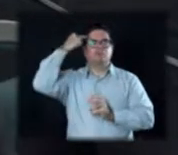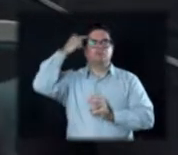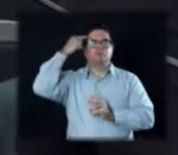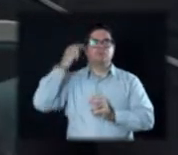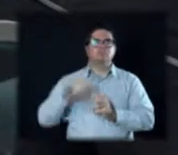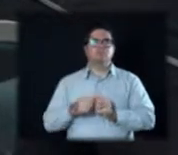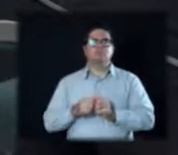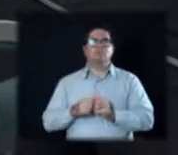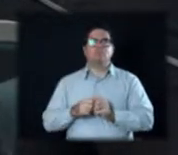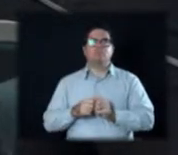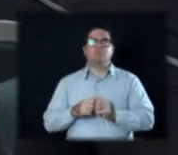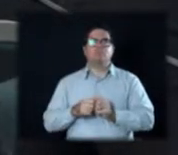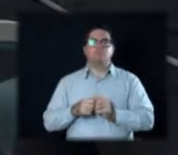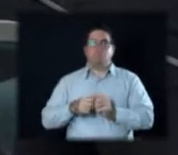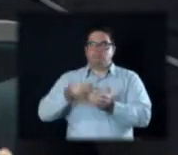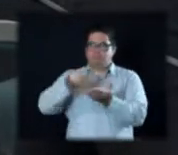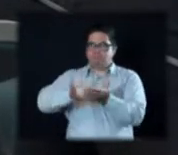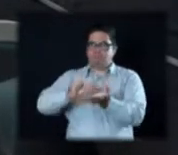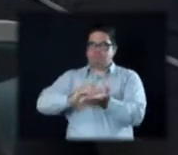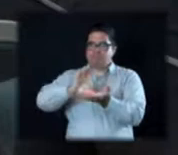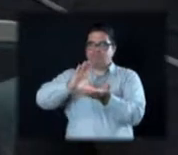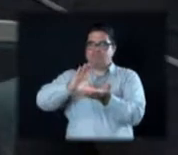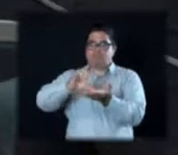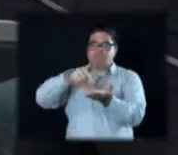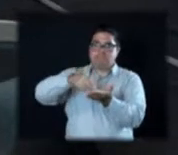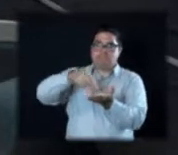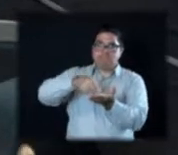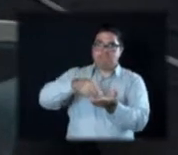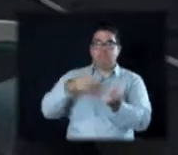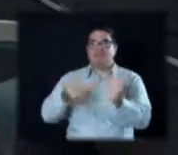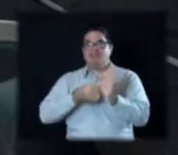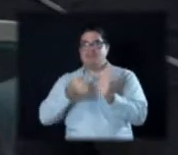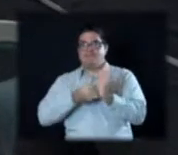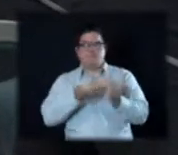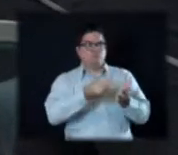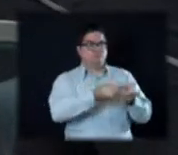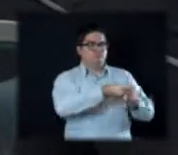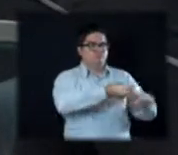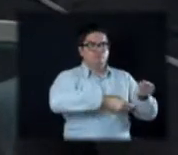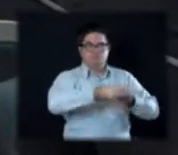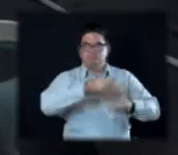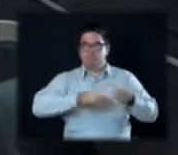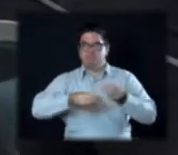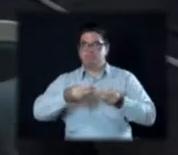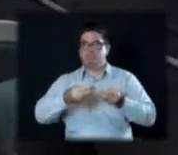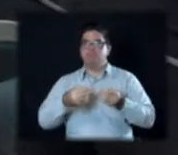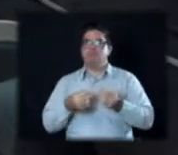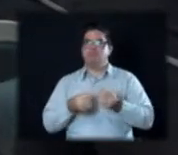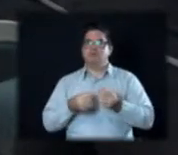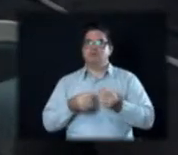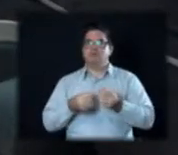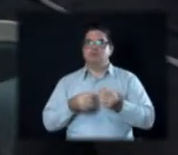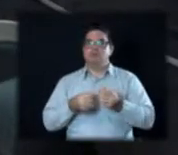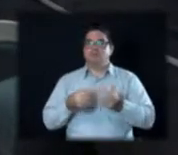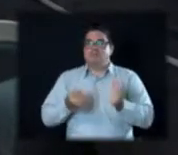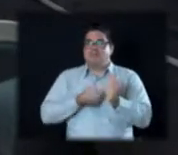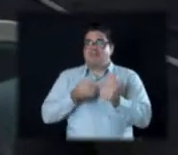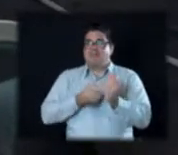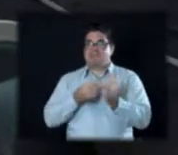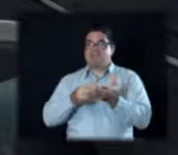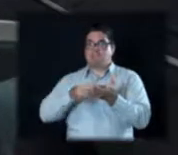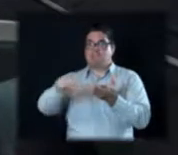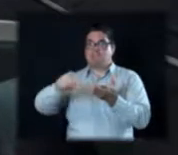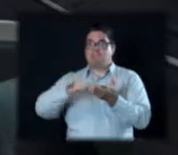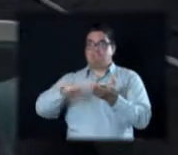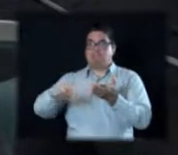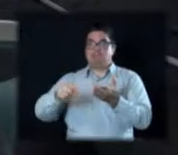recortes o si se deben o no hacer. Me parece que tenemos déficits presupuestarios constantes